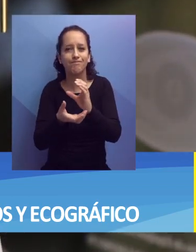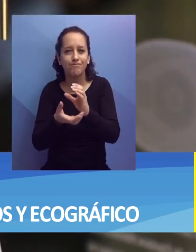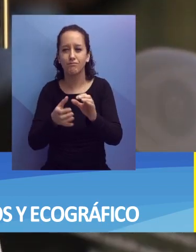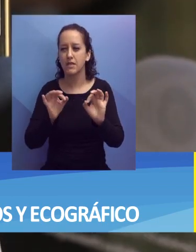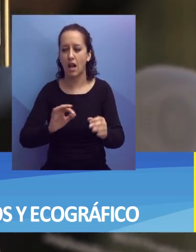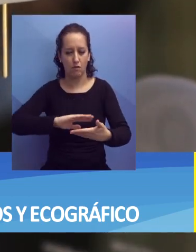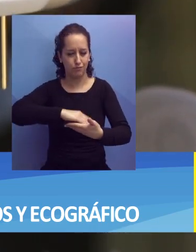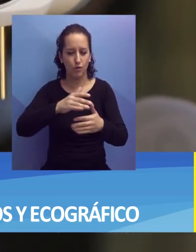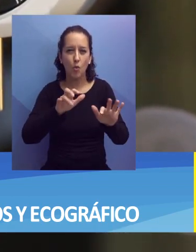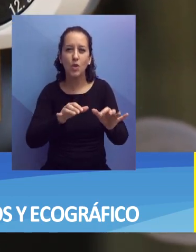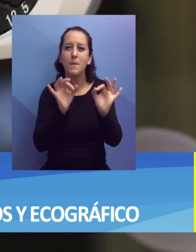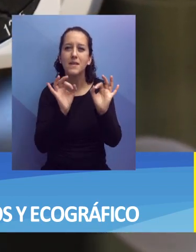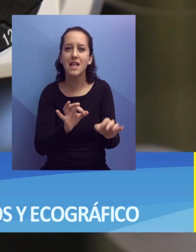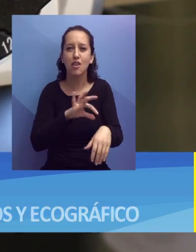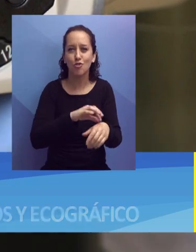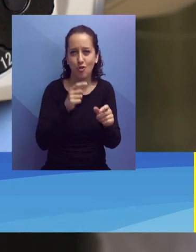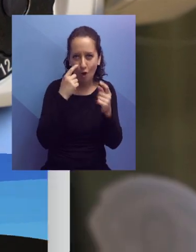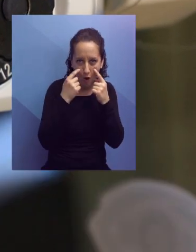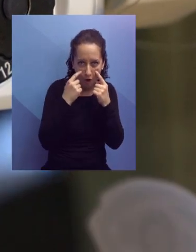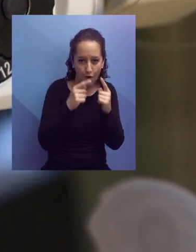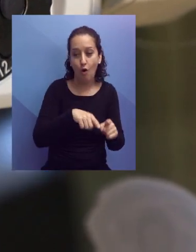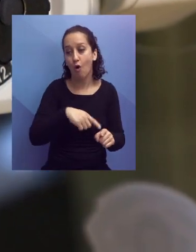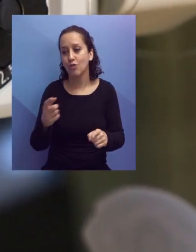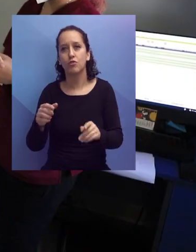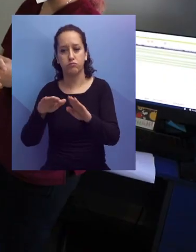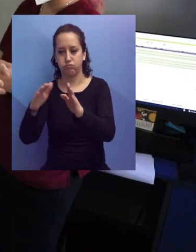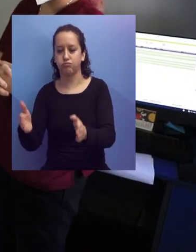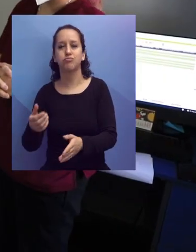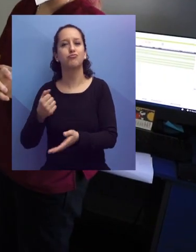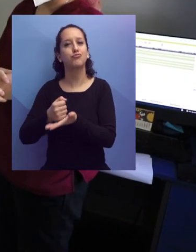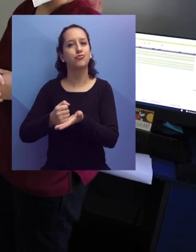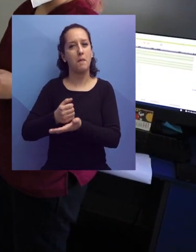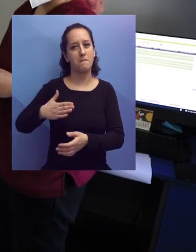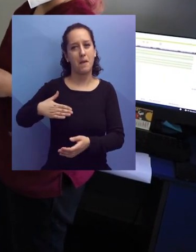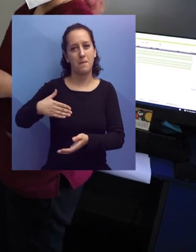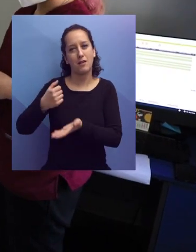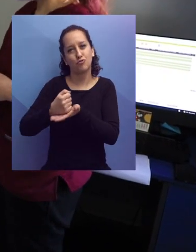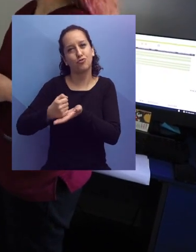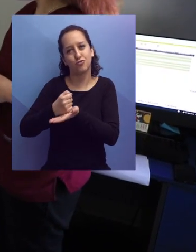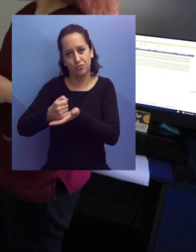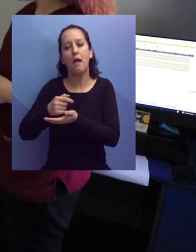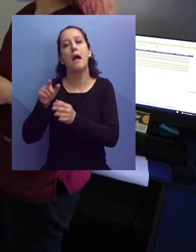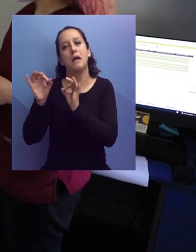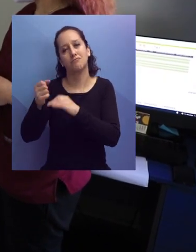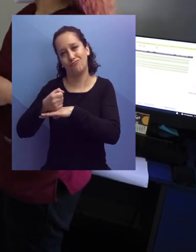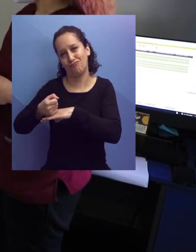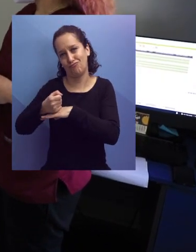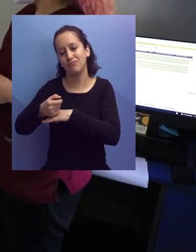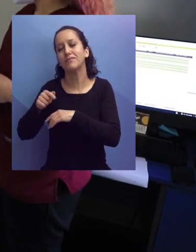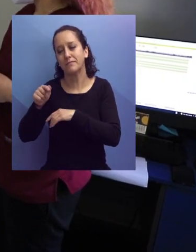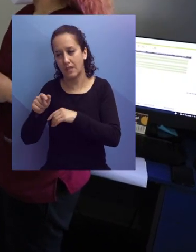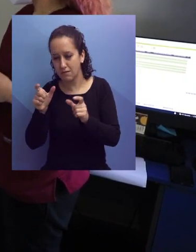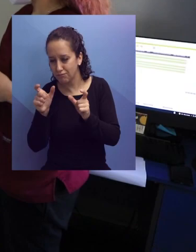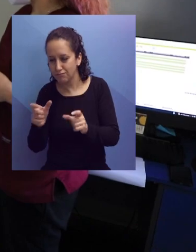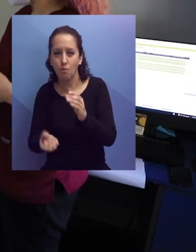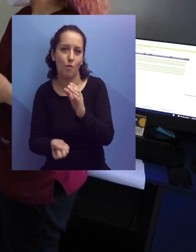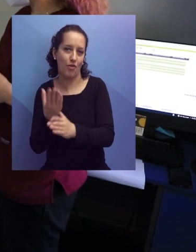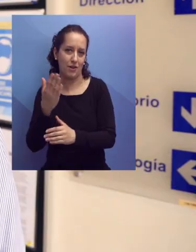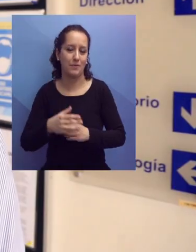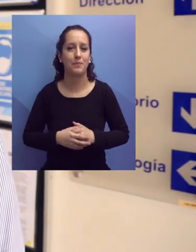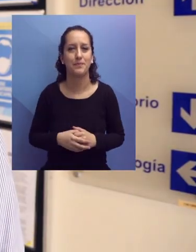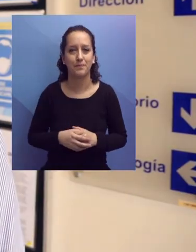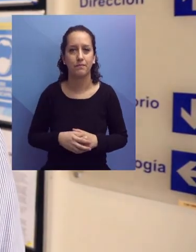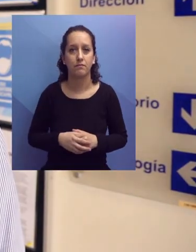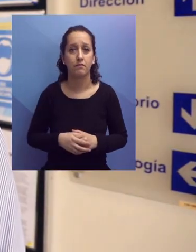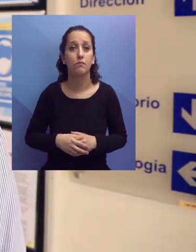portátil, montura de prueba, tres computadores de oftalmología y un moderno ecógrafo para exámenes mamarios. Nosotros queremos